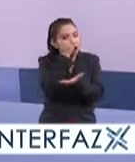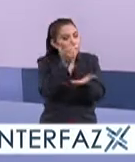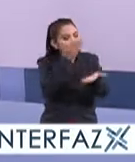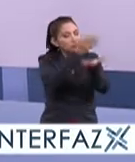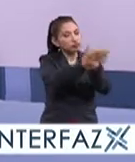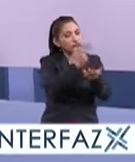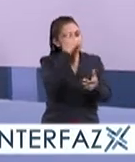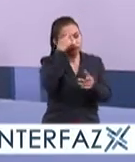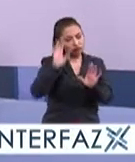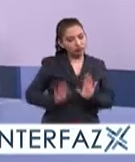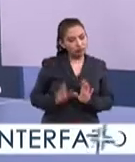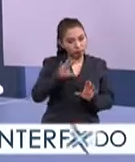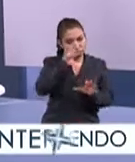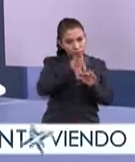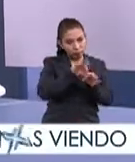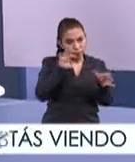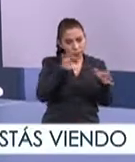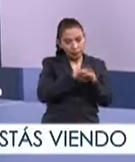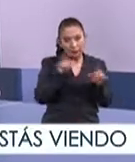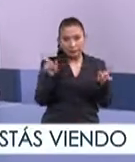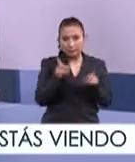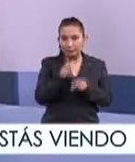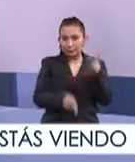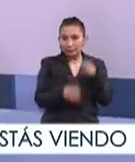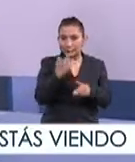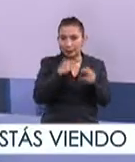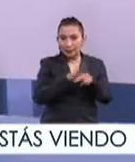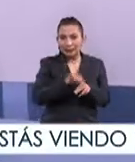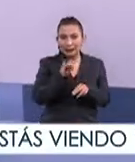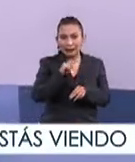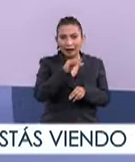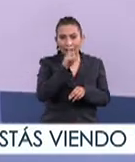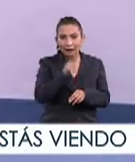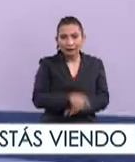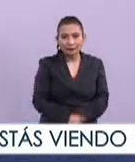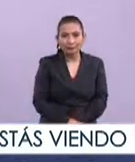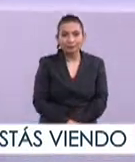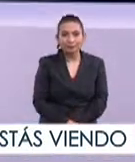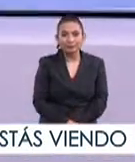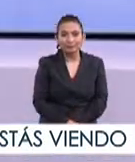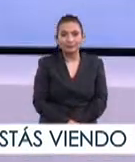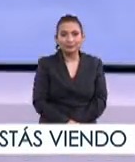con perfiles globales. Una breve pausa y regresamos con más en Interfaz.